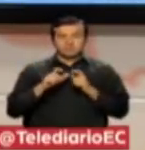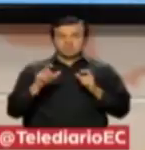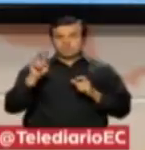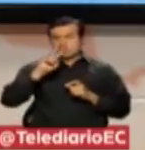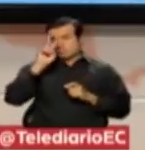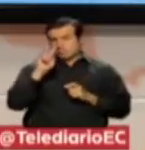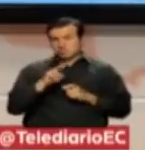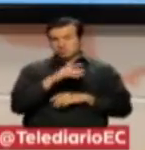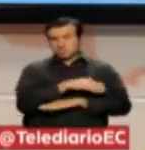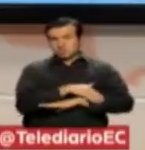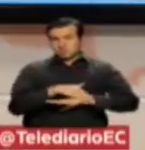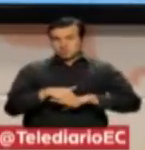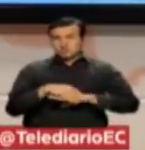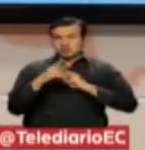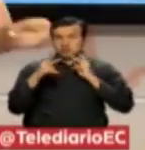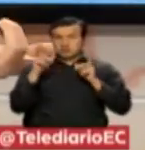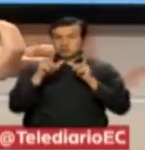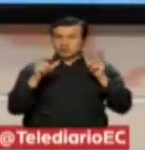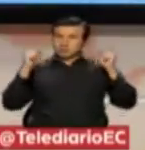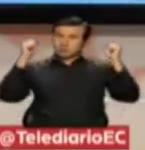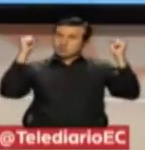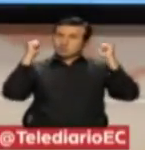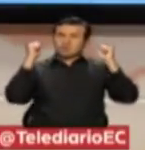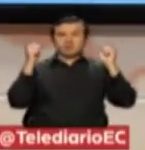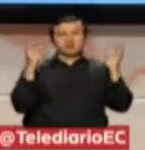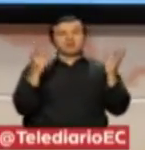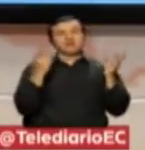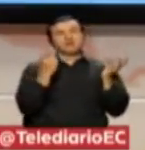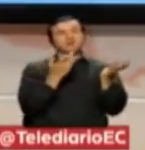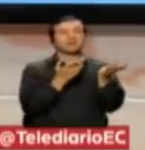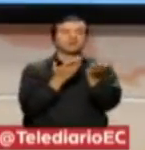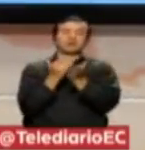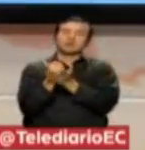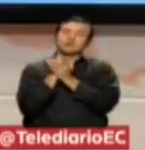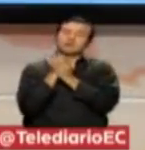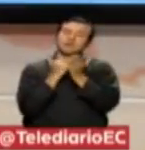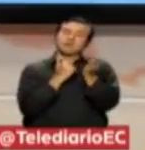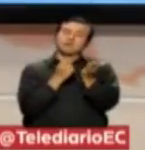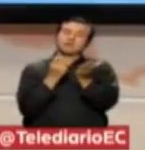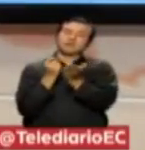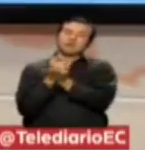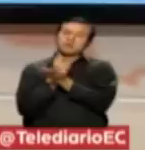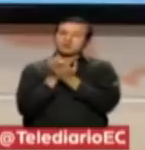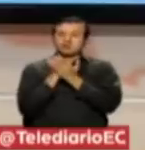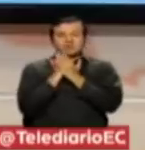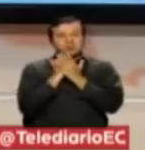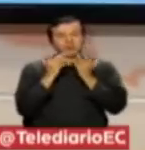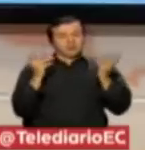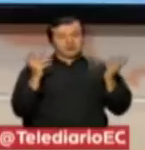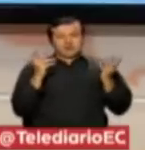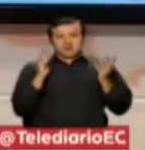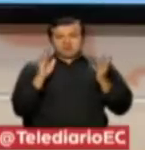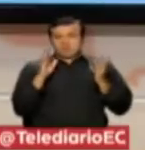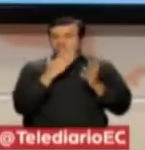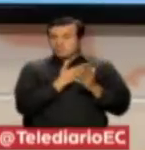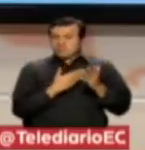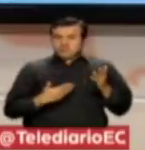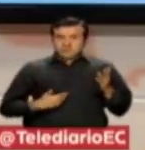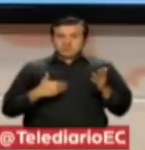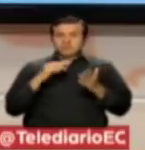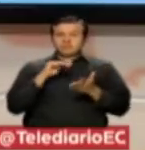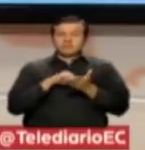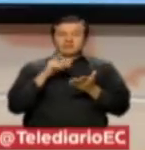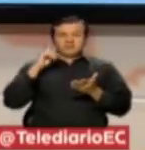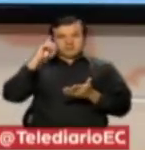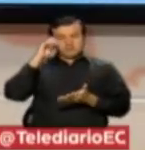venezolanos en nuestras calles. Vemos a venezolanos con carteles pidiendo ayuda, ¿no? Pidiendo limosna. Y por supuesto esa situación al presidente de la República y a los miembros